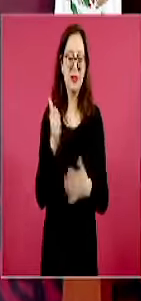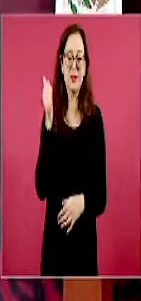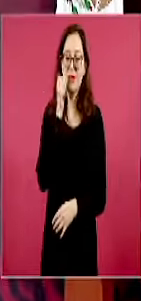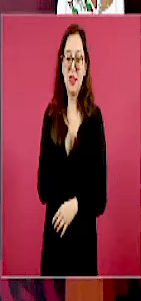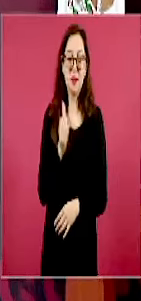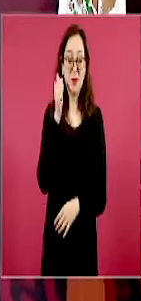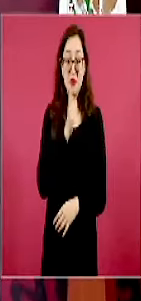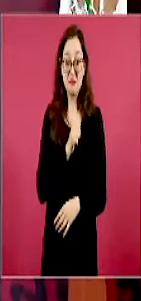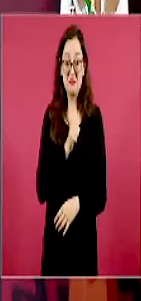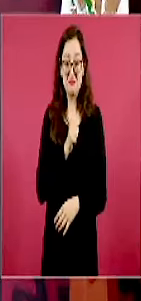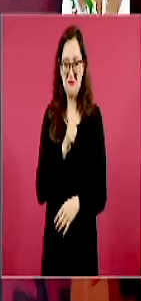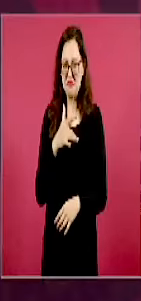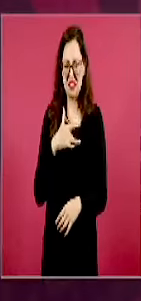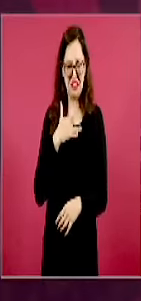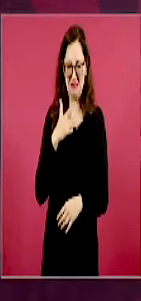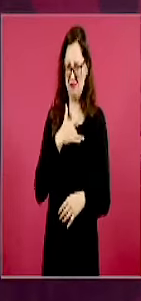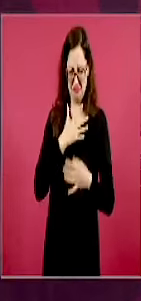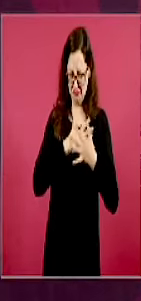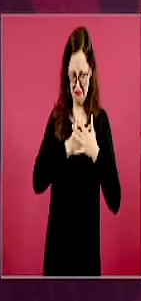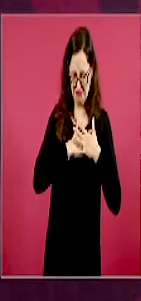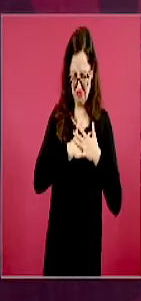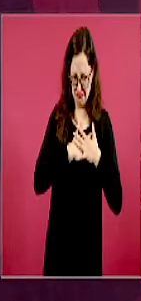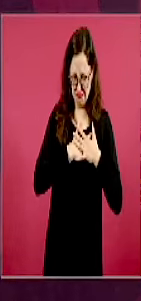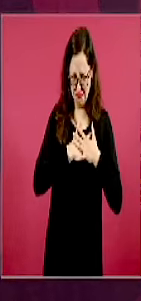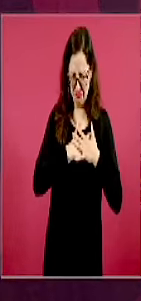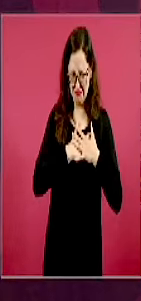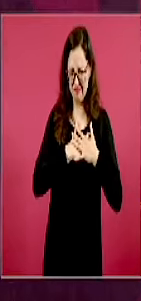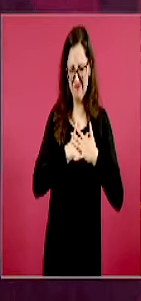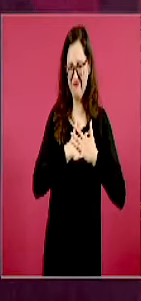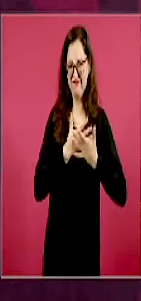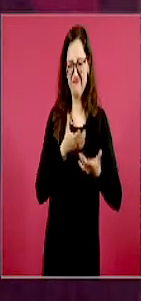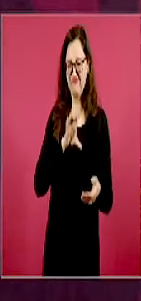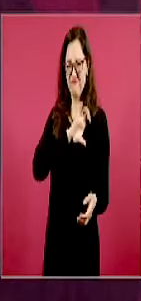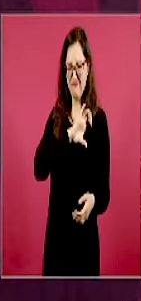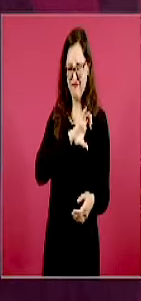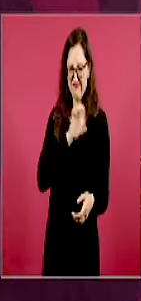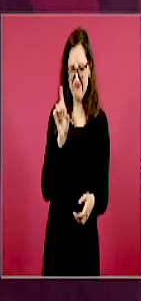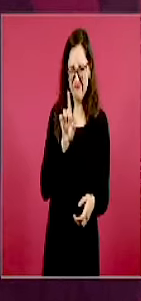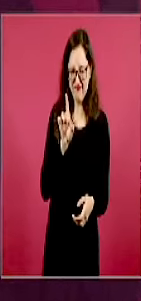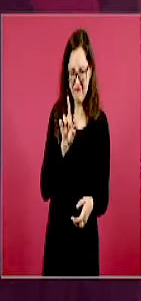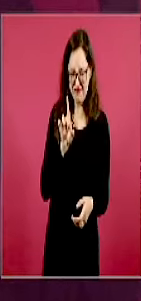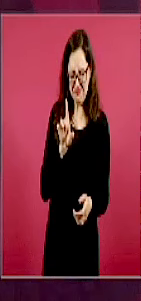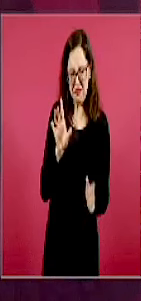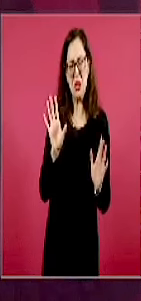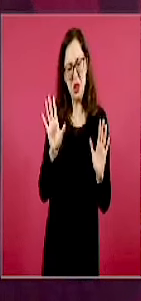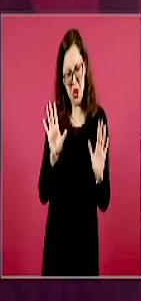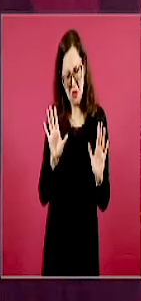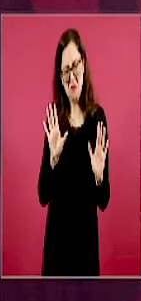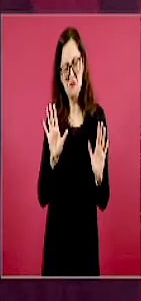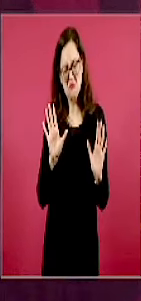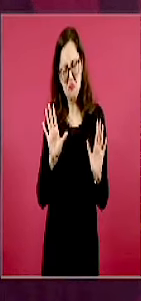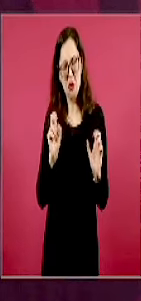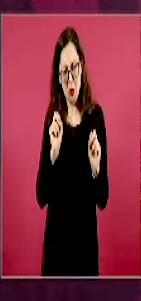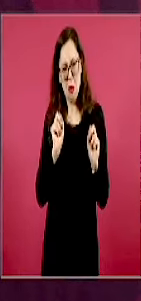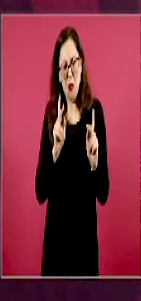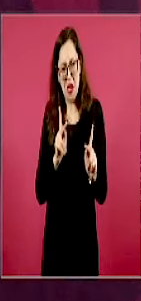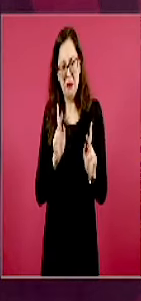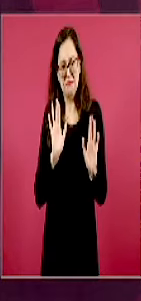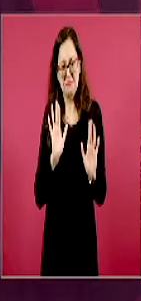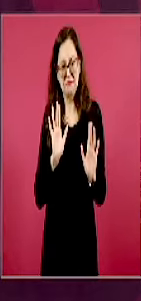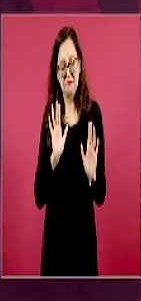si no alcanzan a querer al pueblo este que